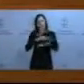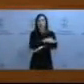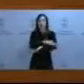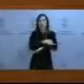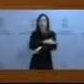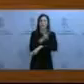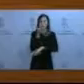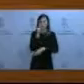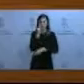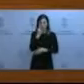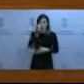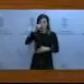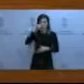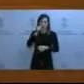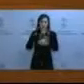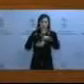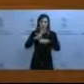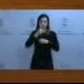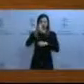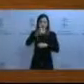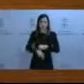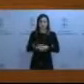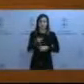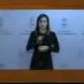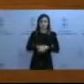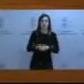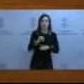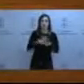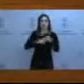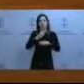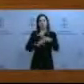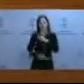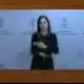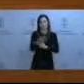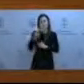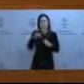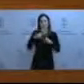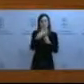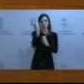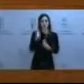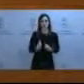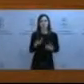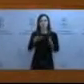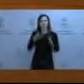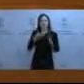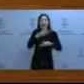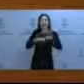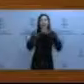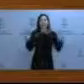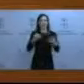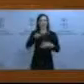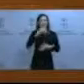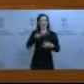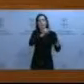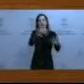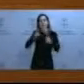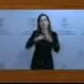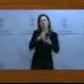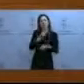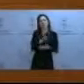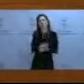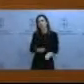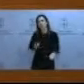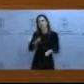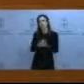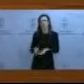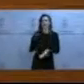Fernández en esta legislatura, y lo hemos vivido en la pasada, es un poco reiterar los debates. Yo no sé si alguien tenía alguna nueva expectativa con este